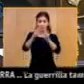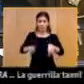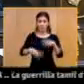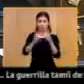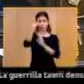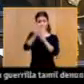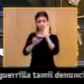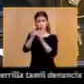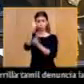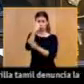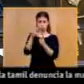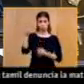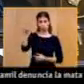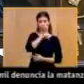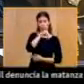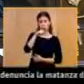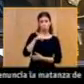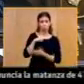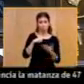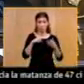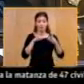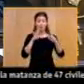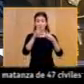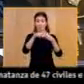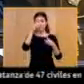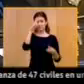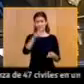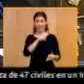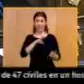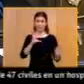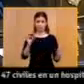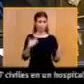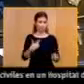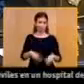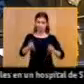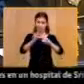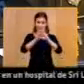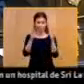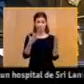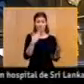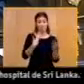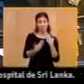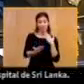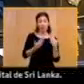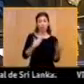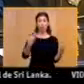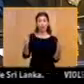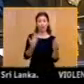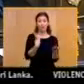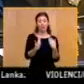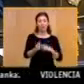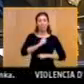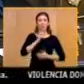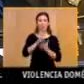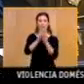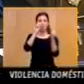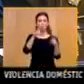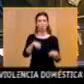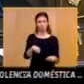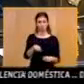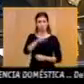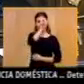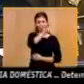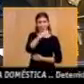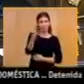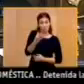Estatutos de Autonomía. Del talante ya no se habla, porque dialogar significa alcanzar acuerdos y cuando quien puede